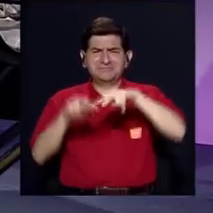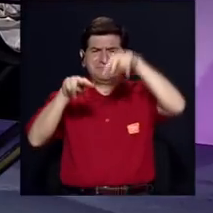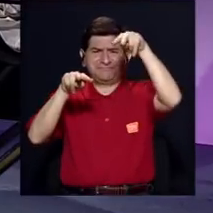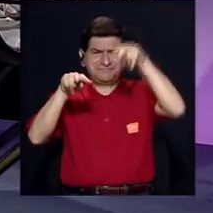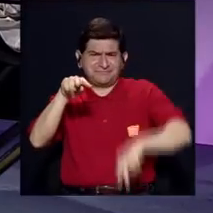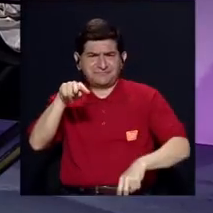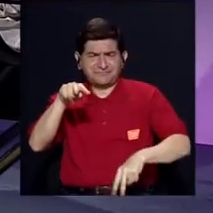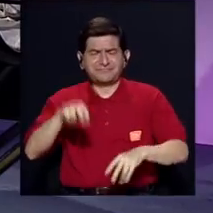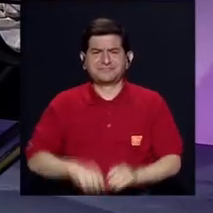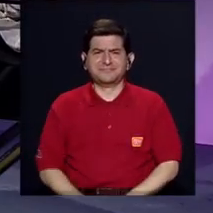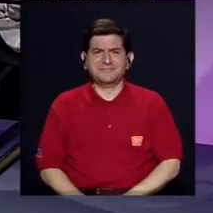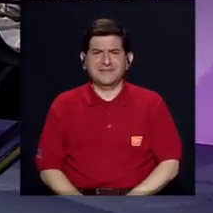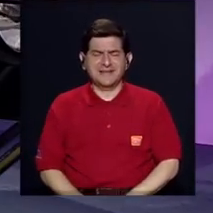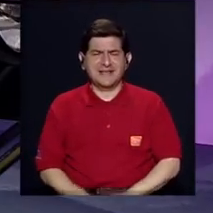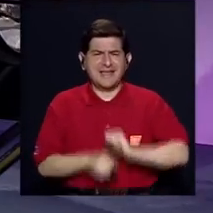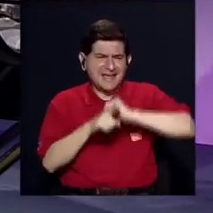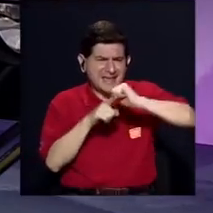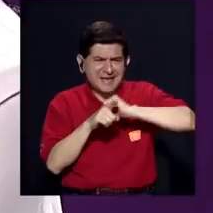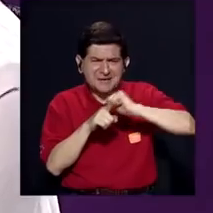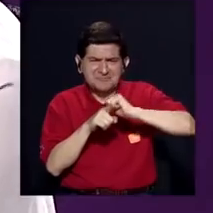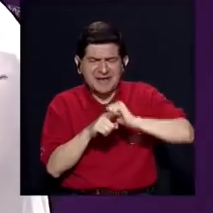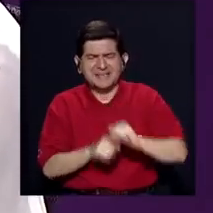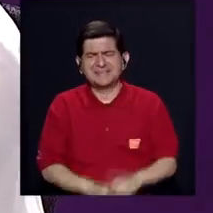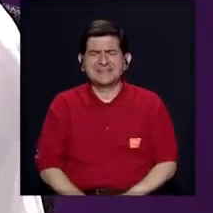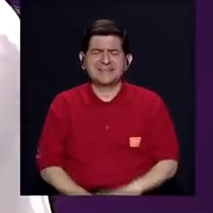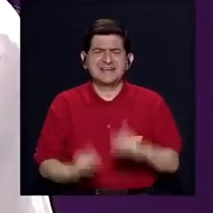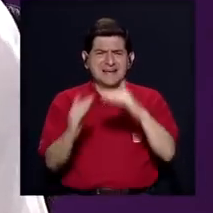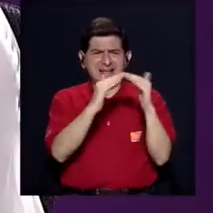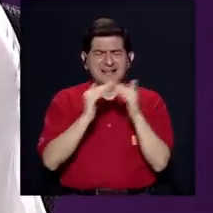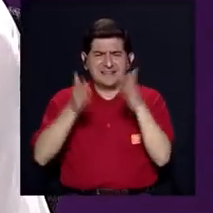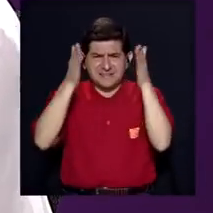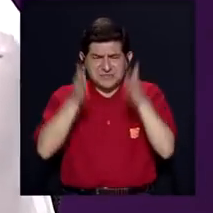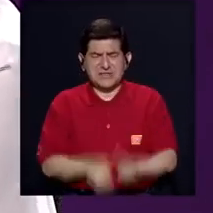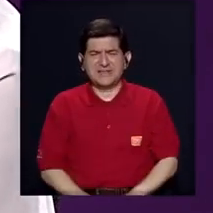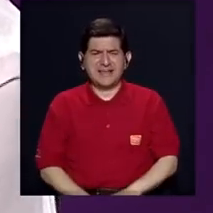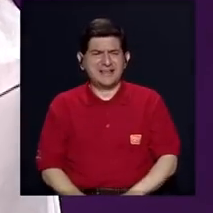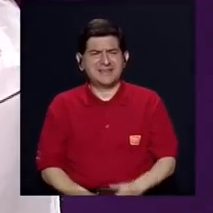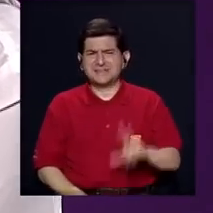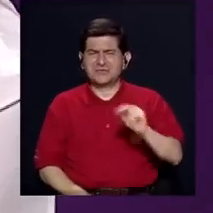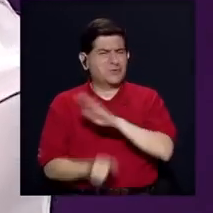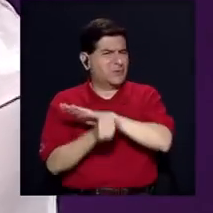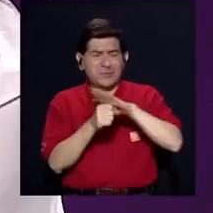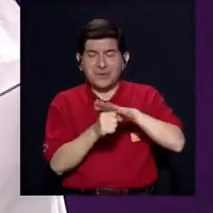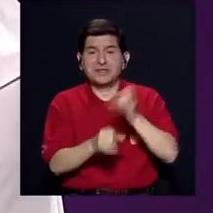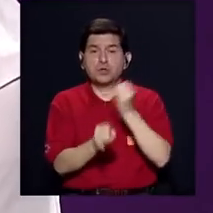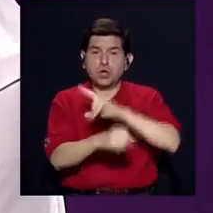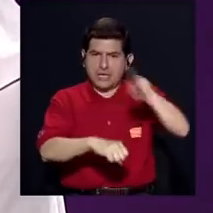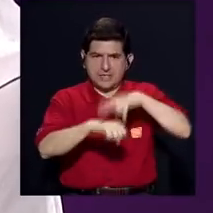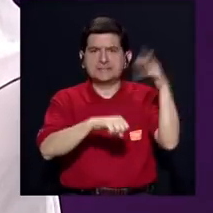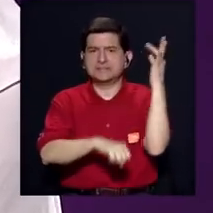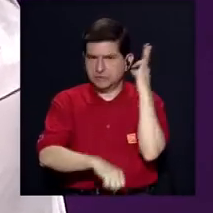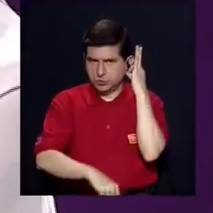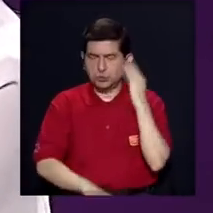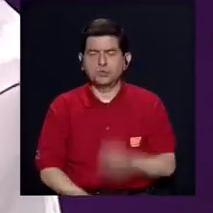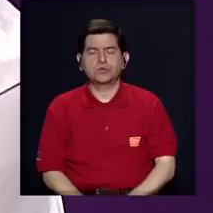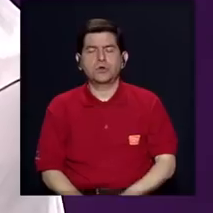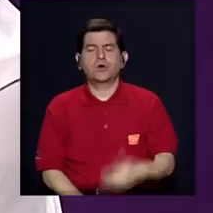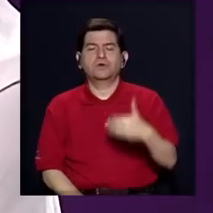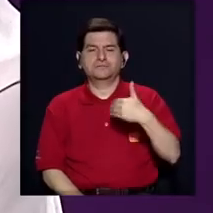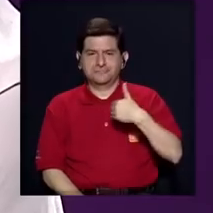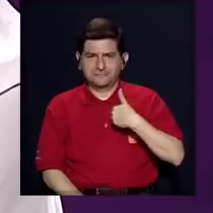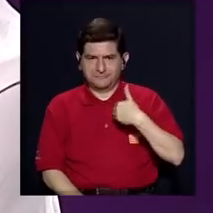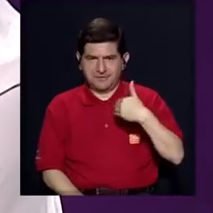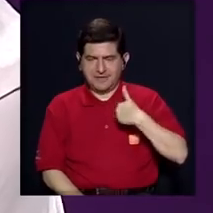de un ejercicio a medias de nuestra ciudadanía que dínamo tiene